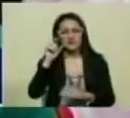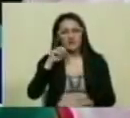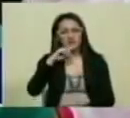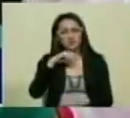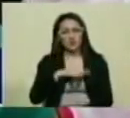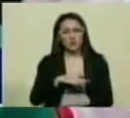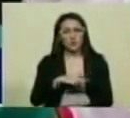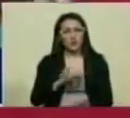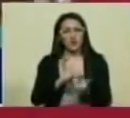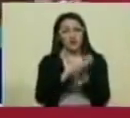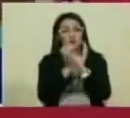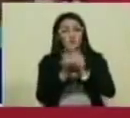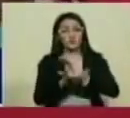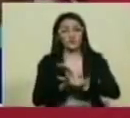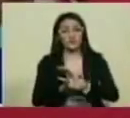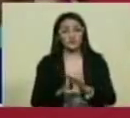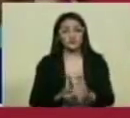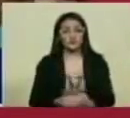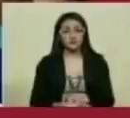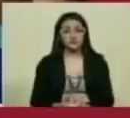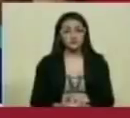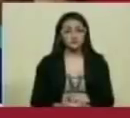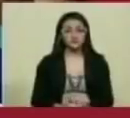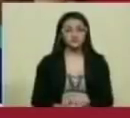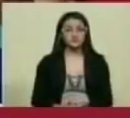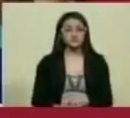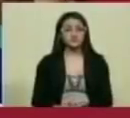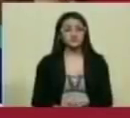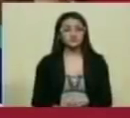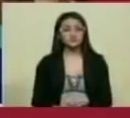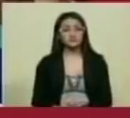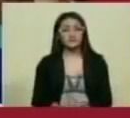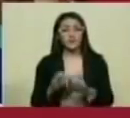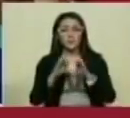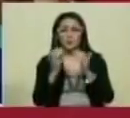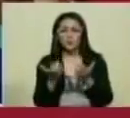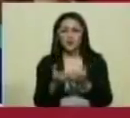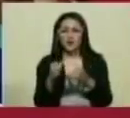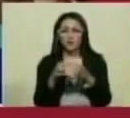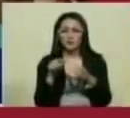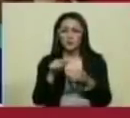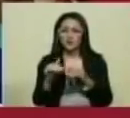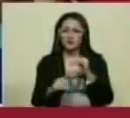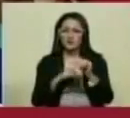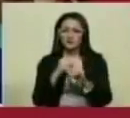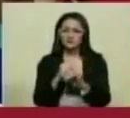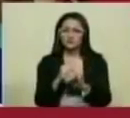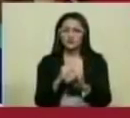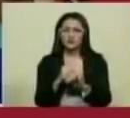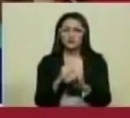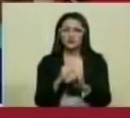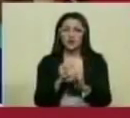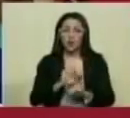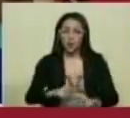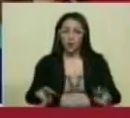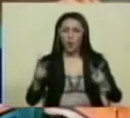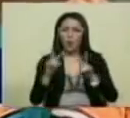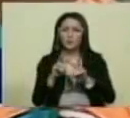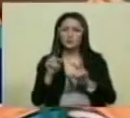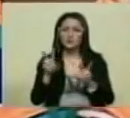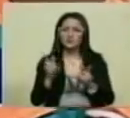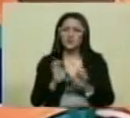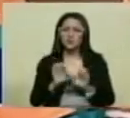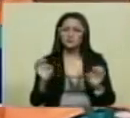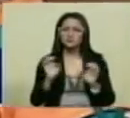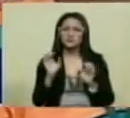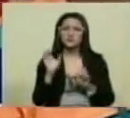la geografía. Considerando que las tendencias mundiales y organismos internacionales como la Organización de las Naciones Unidas para la Educación, la